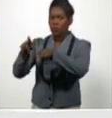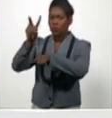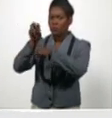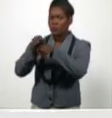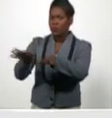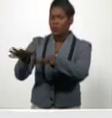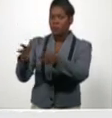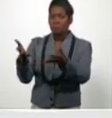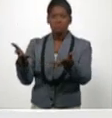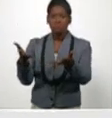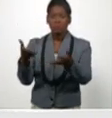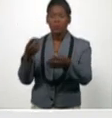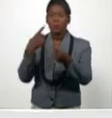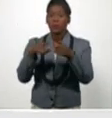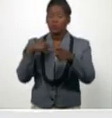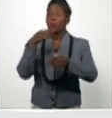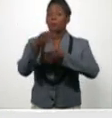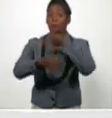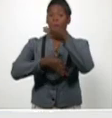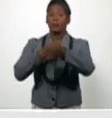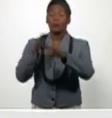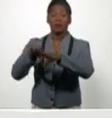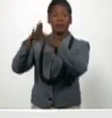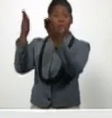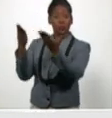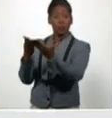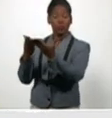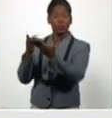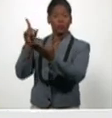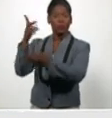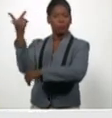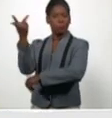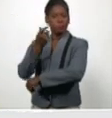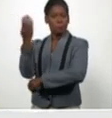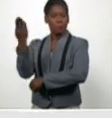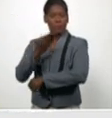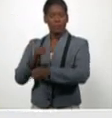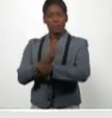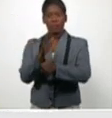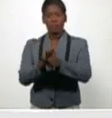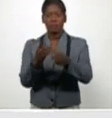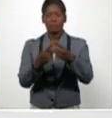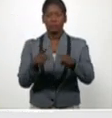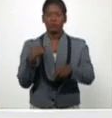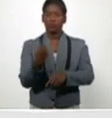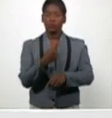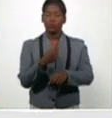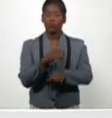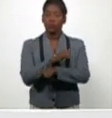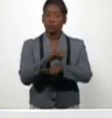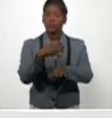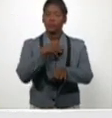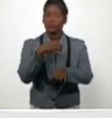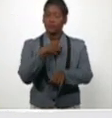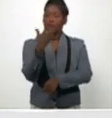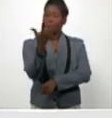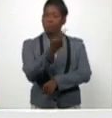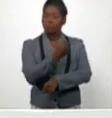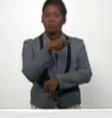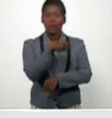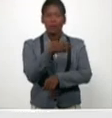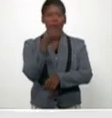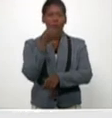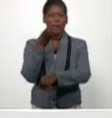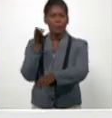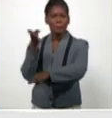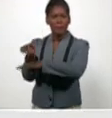en el mundo y las que nosotros estamos trabajando y nuestra población conoce, pues son efectivas hasta con las nuevas